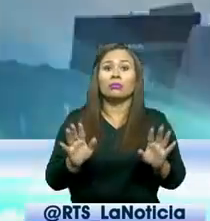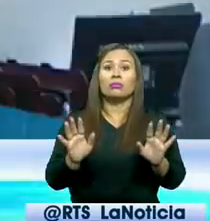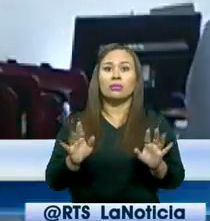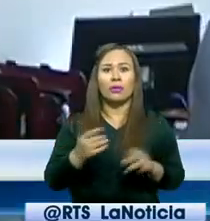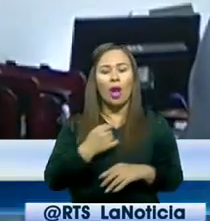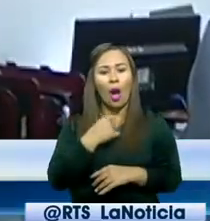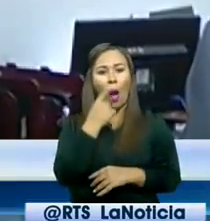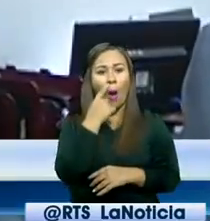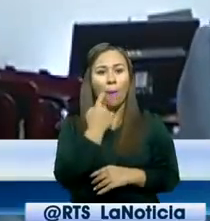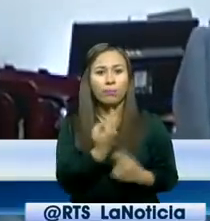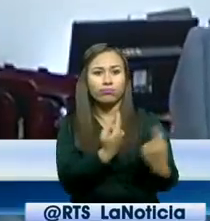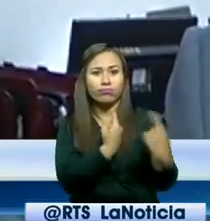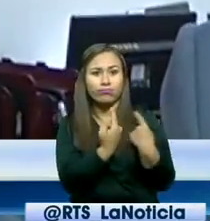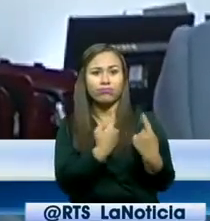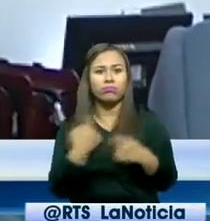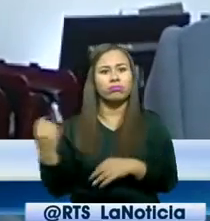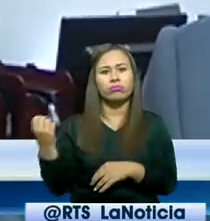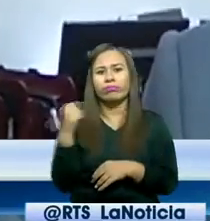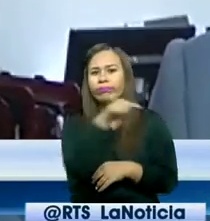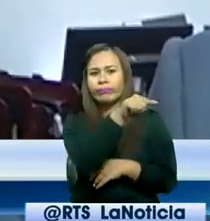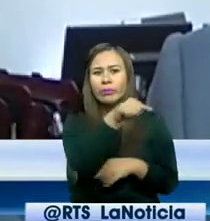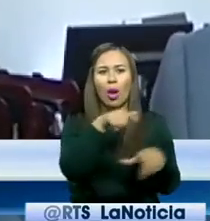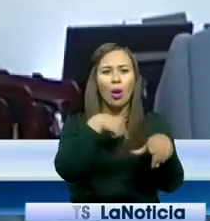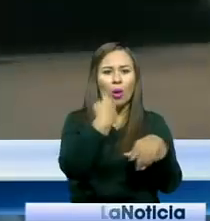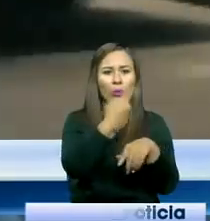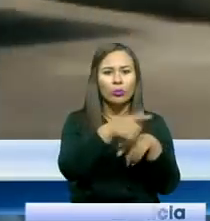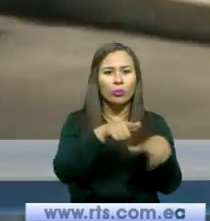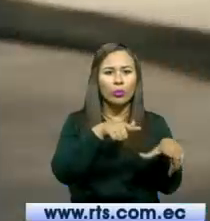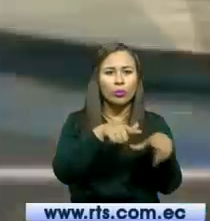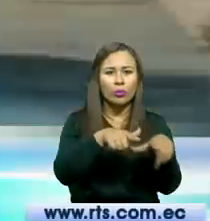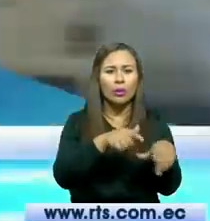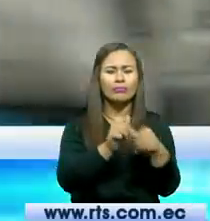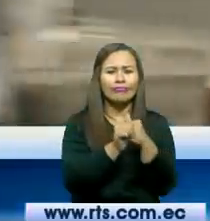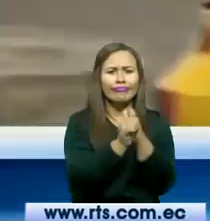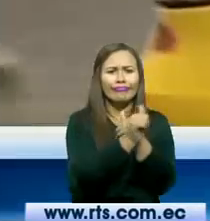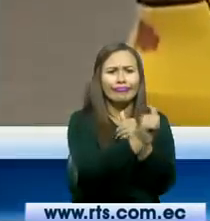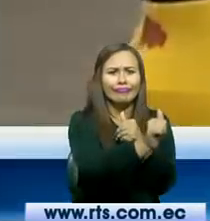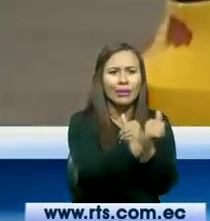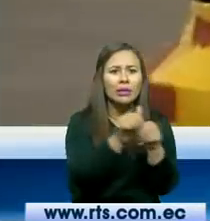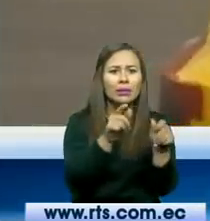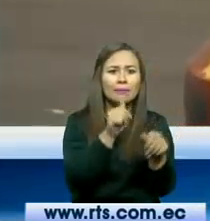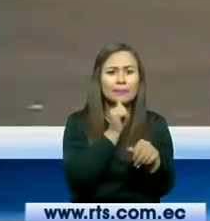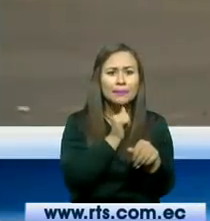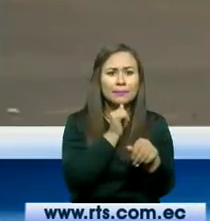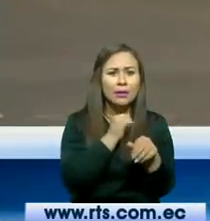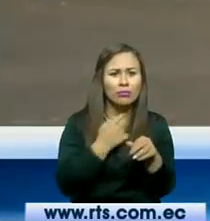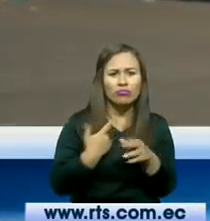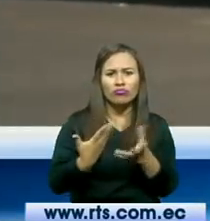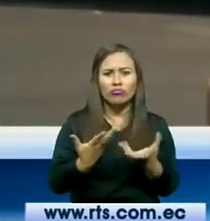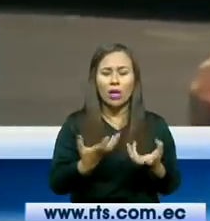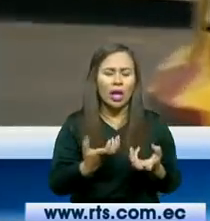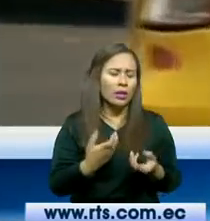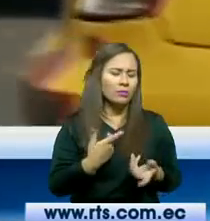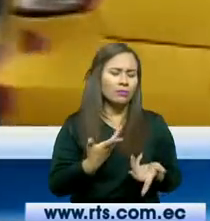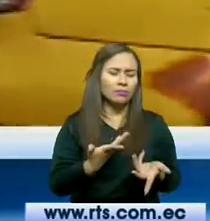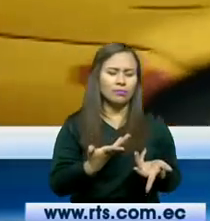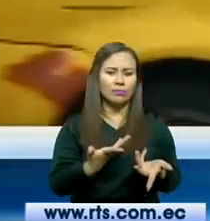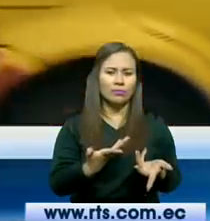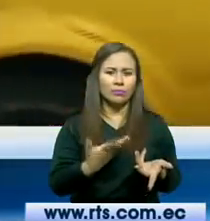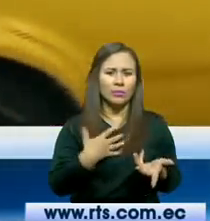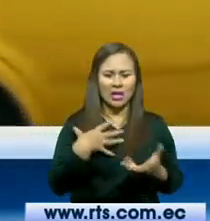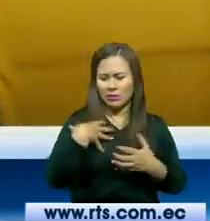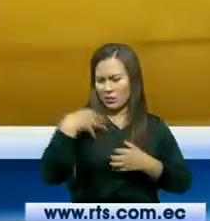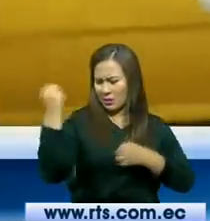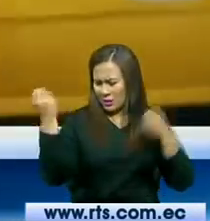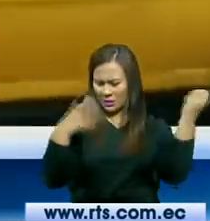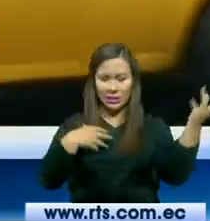habrían trasladado a otro sitio distinto en la cual han procedido a despojarla de su